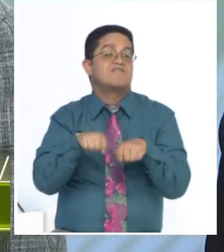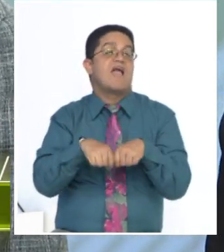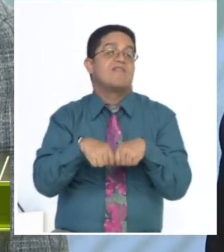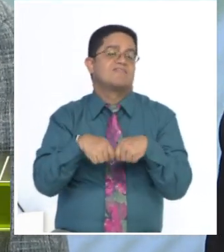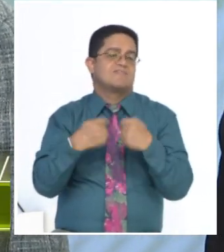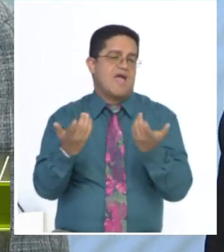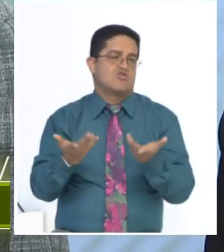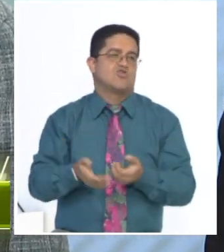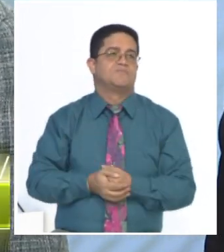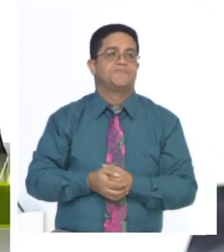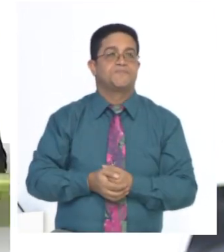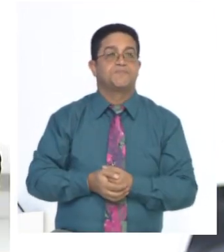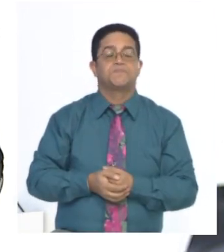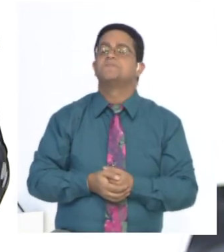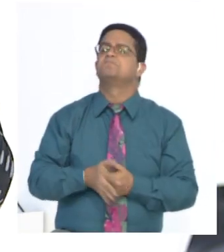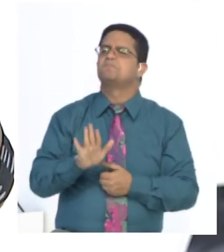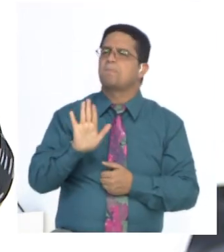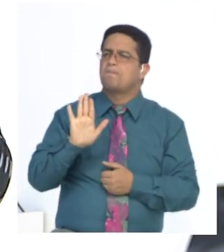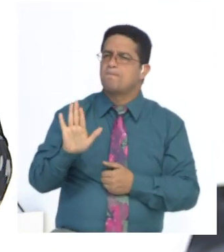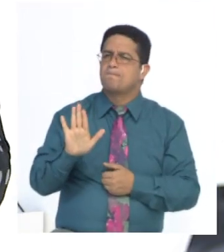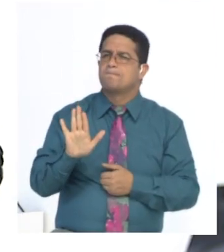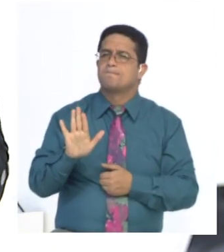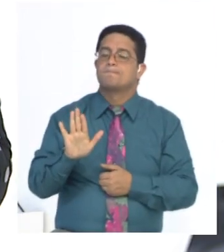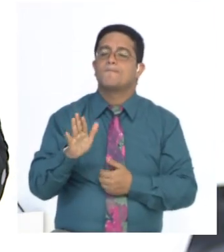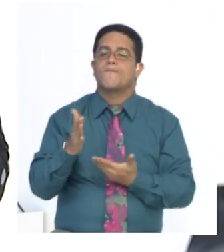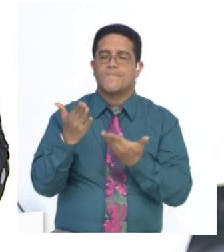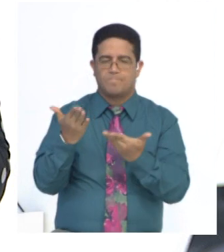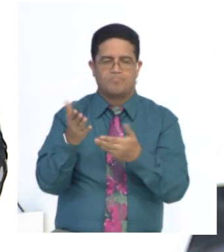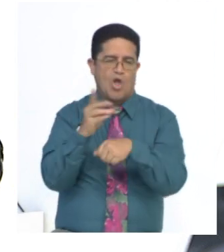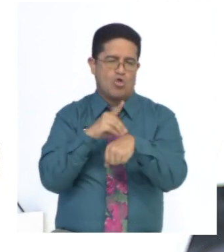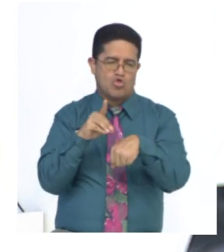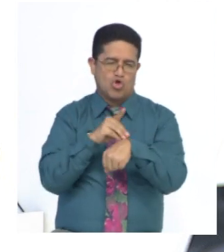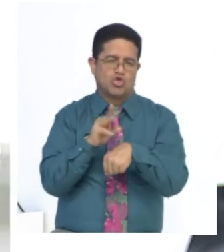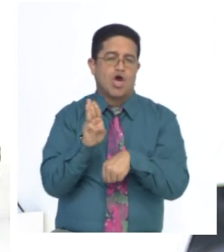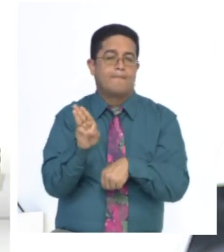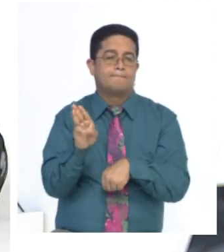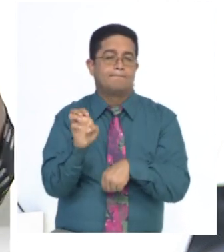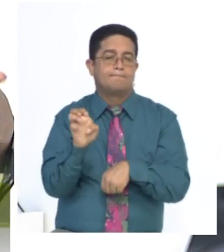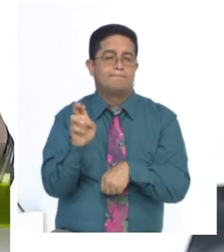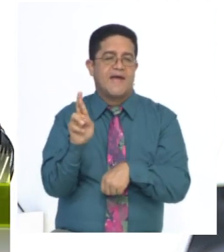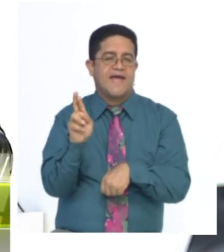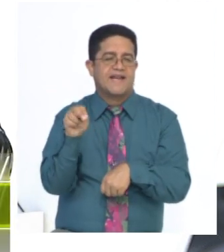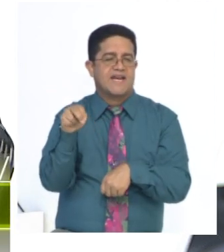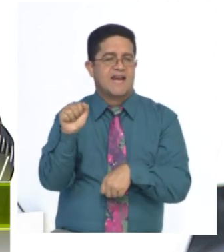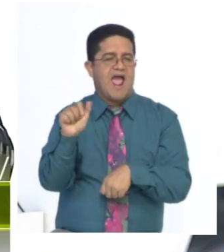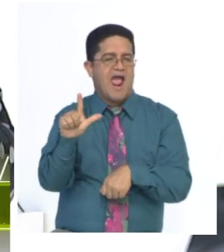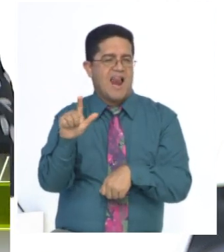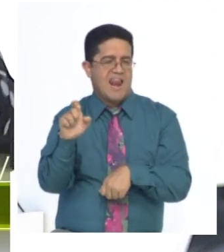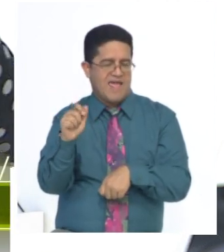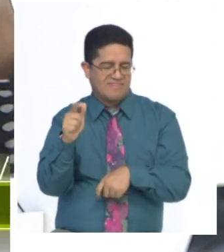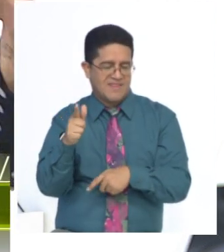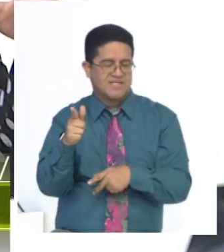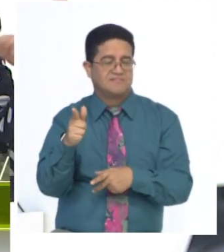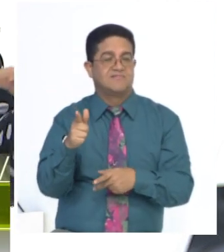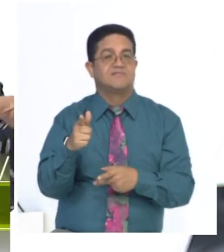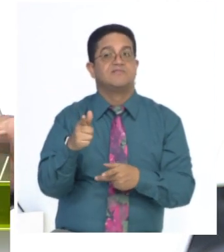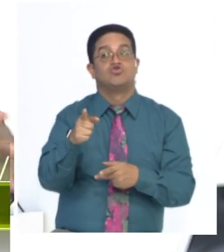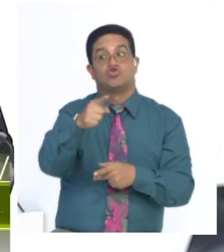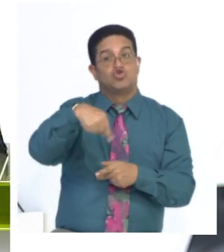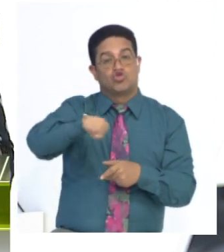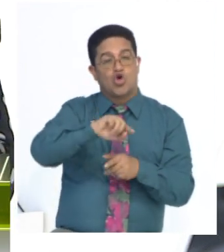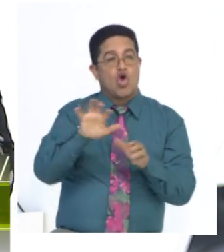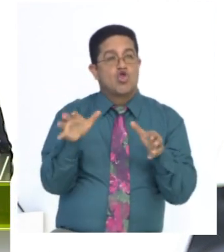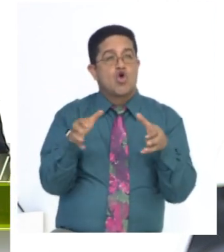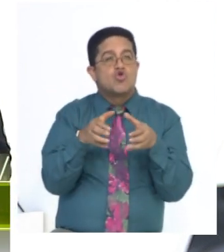con la cirugía. Para Adams Pernalete, como parte de miembro de este equipo, tanto el cirujano como todo el equipo